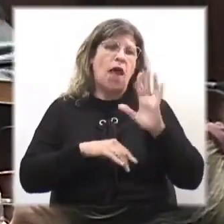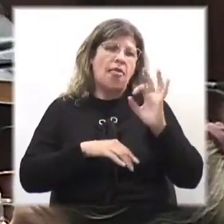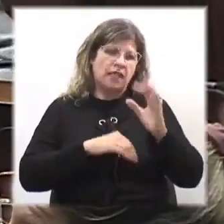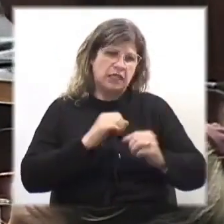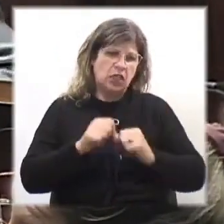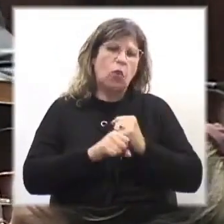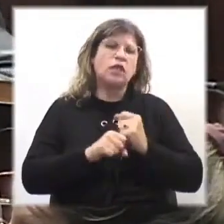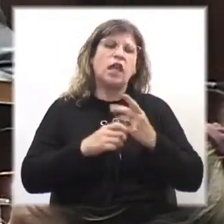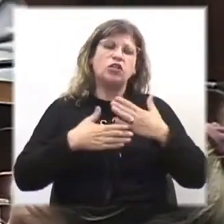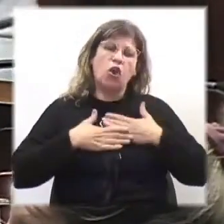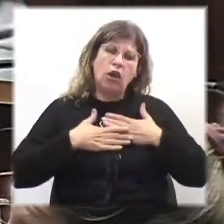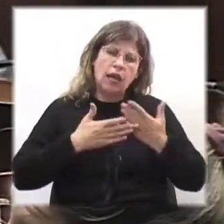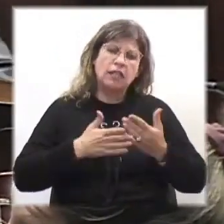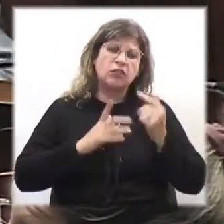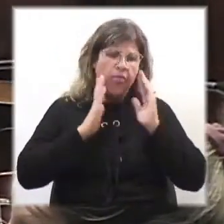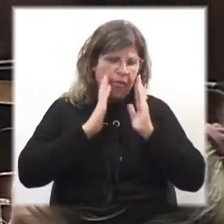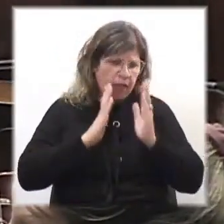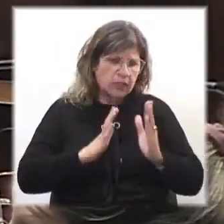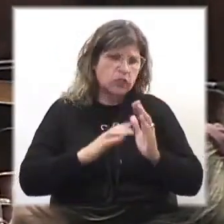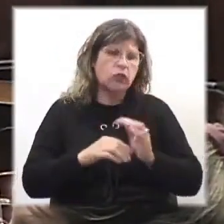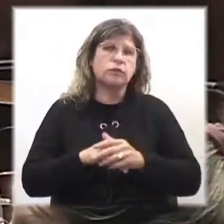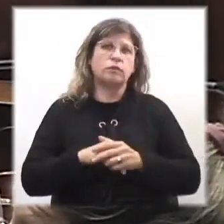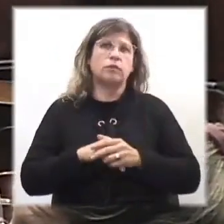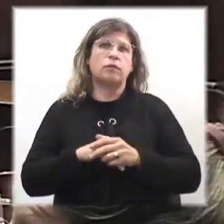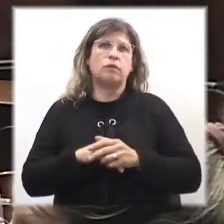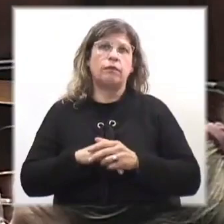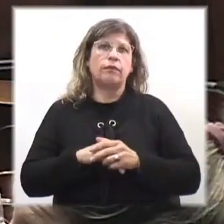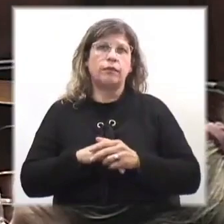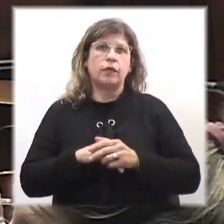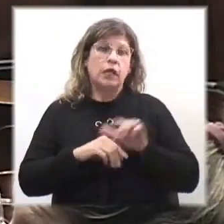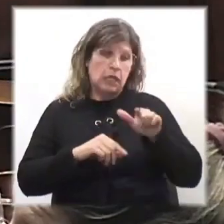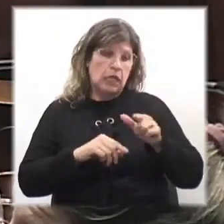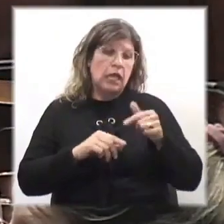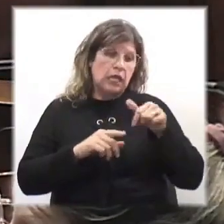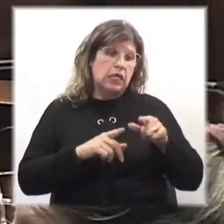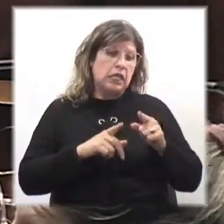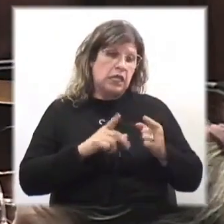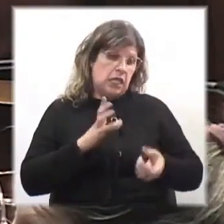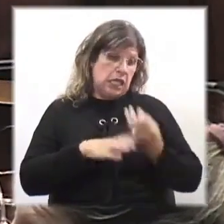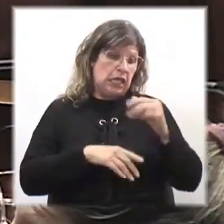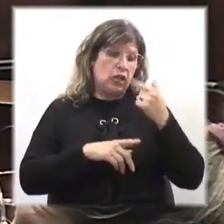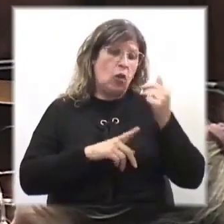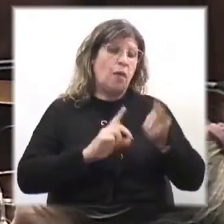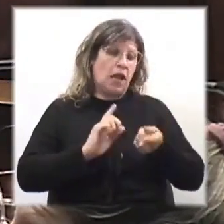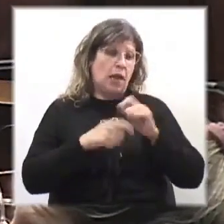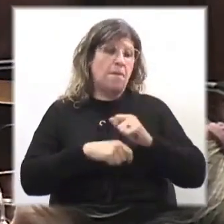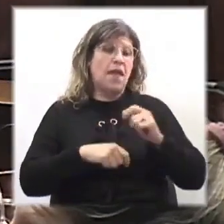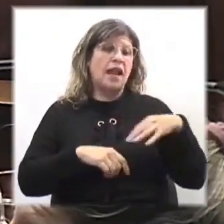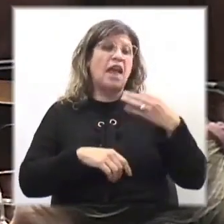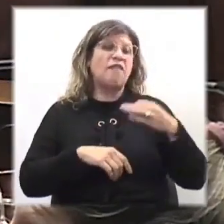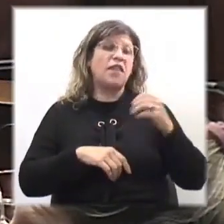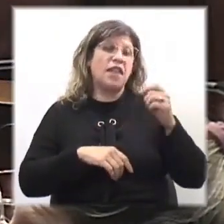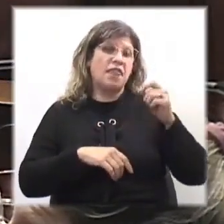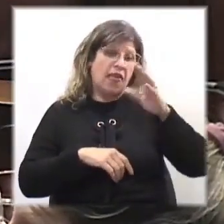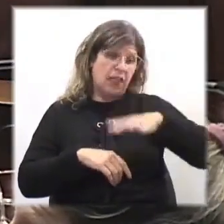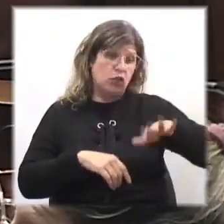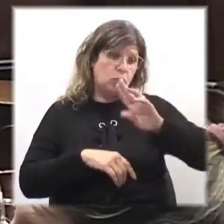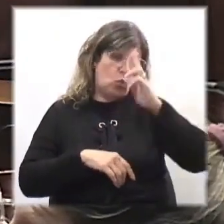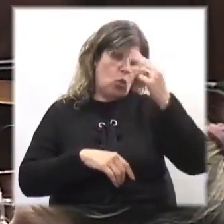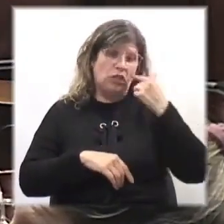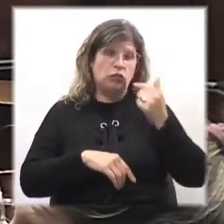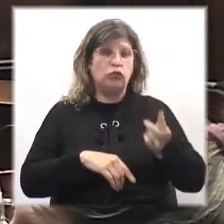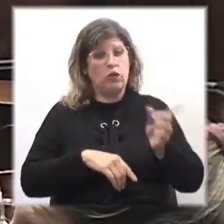con mucho cariño con mucha dedicación y nació para transformarle la vida a los uruguayos y la otra